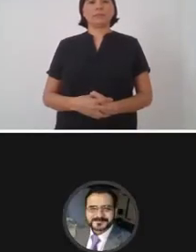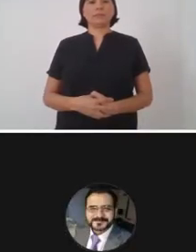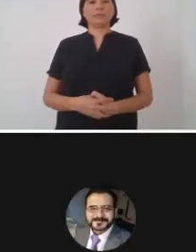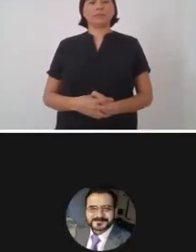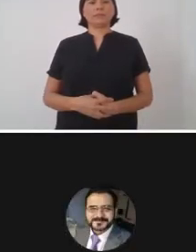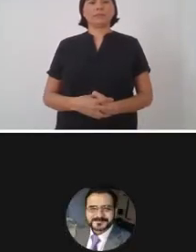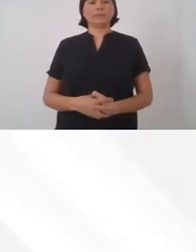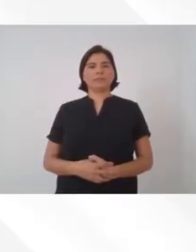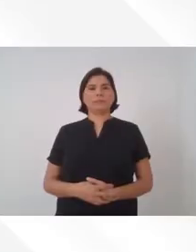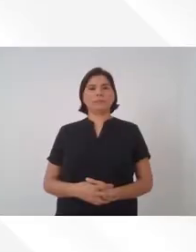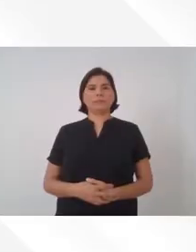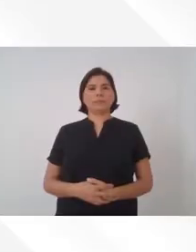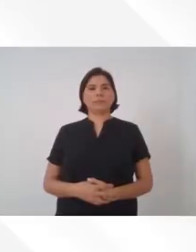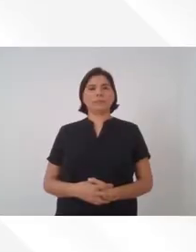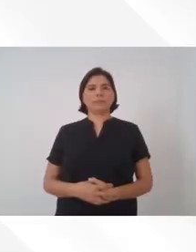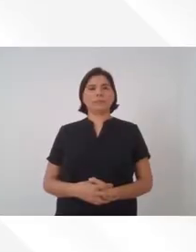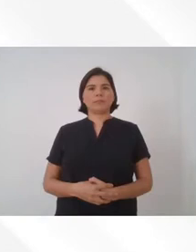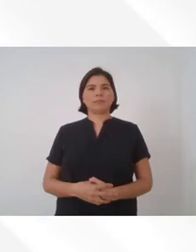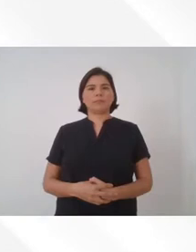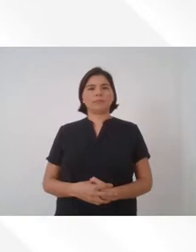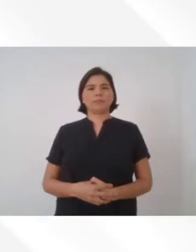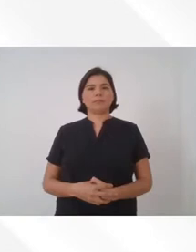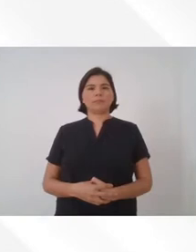Estamos en vivo.